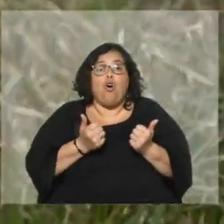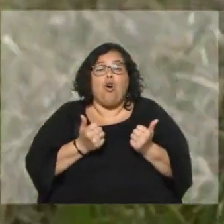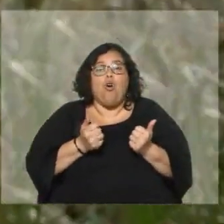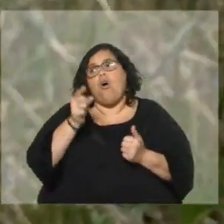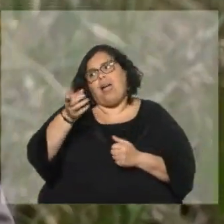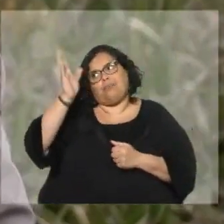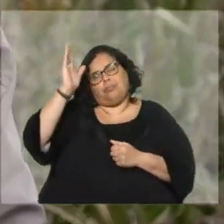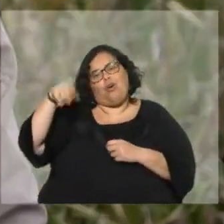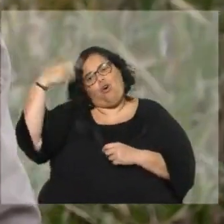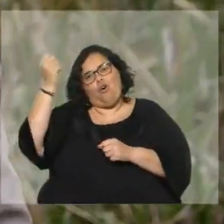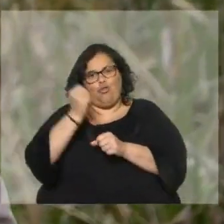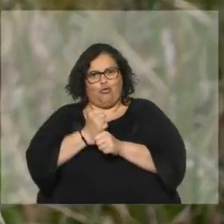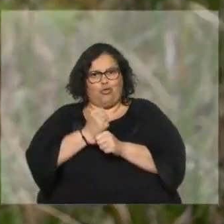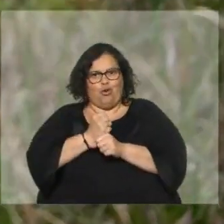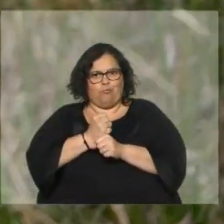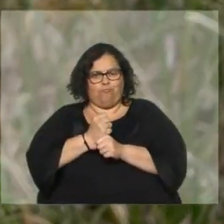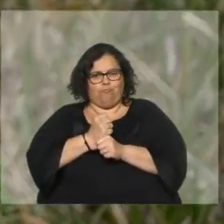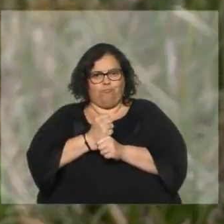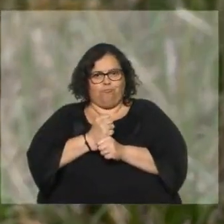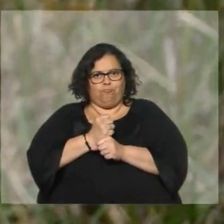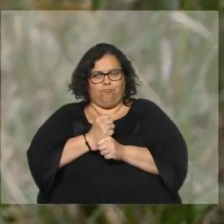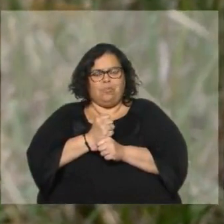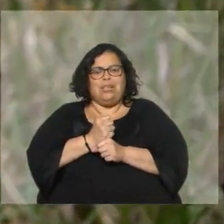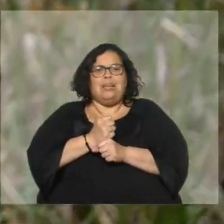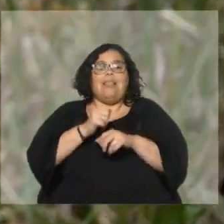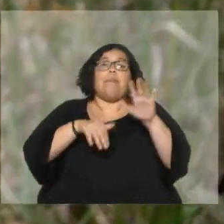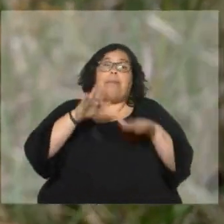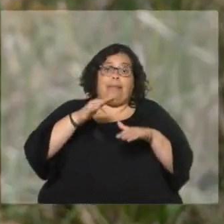lado, ¿no? ¿Vos arrancas para la construcción? Sí. ¿Cuándo hay?